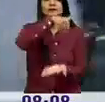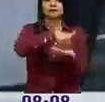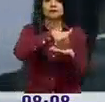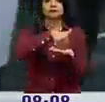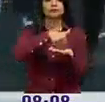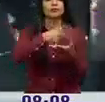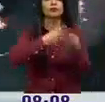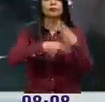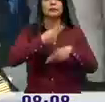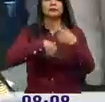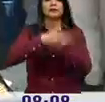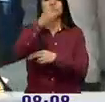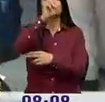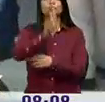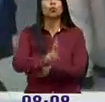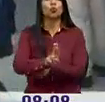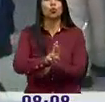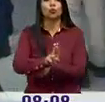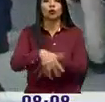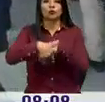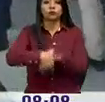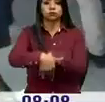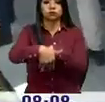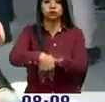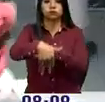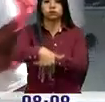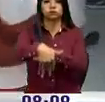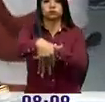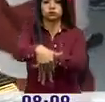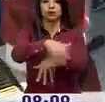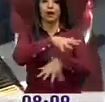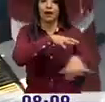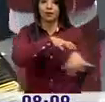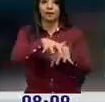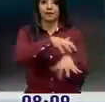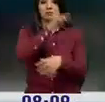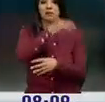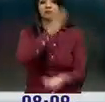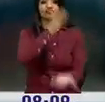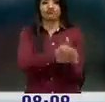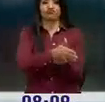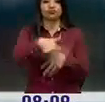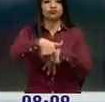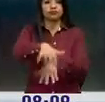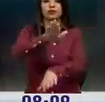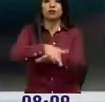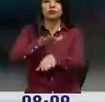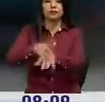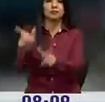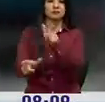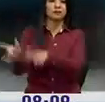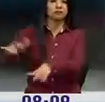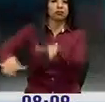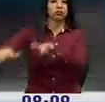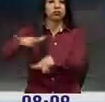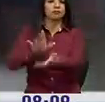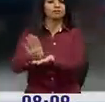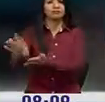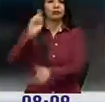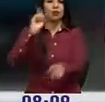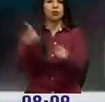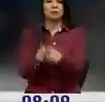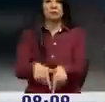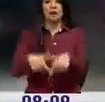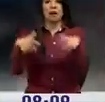ubicado en la avenida maldonado paralizaron sus actividades la mañana de este martes en rechazo las ventas ambulantes que se han